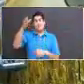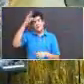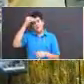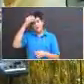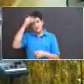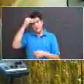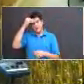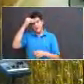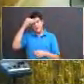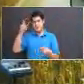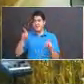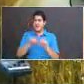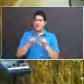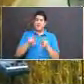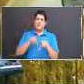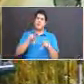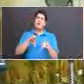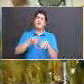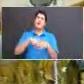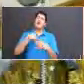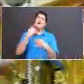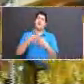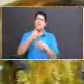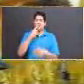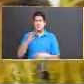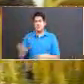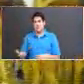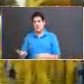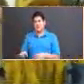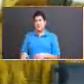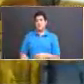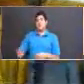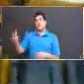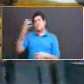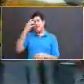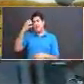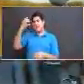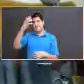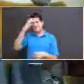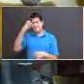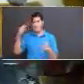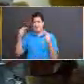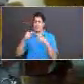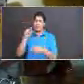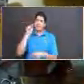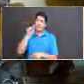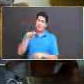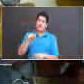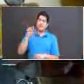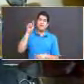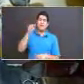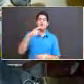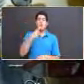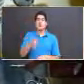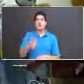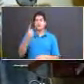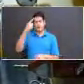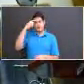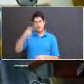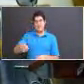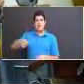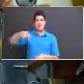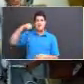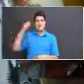que cuando tu muchachito, ¿verdad? Está, va a pecar en algo, en contra de ti, y tú de repente, bueno, y le